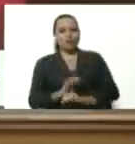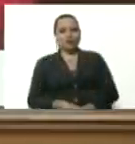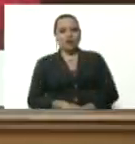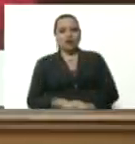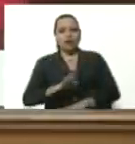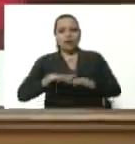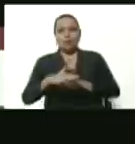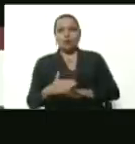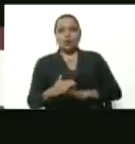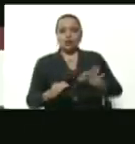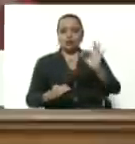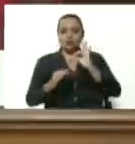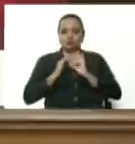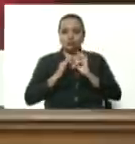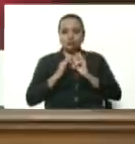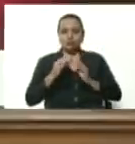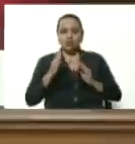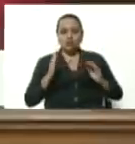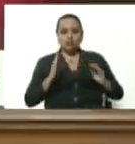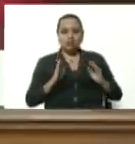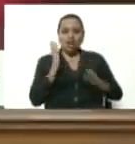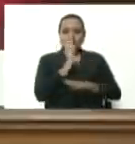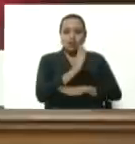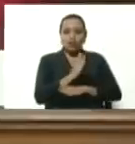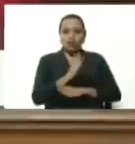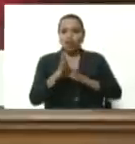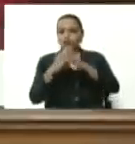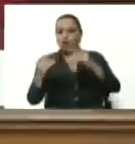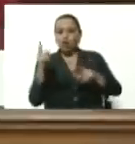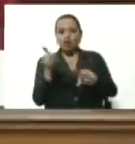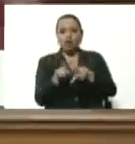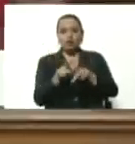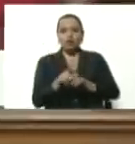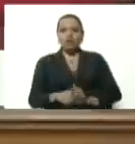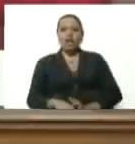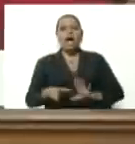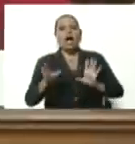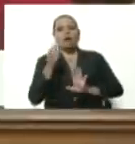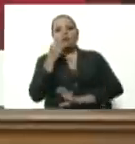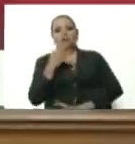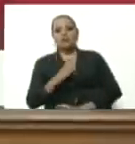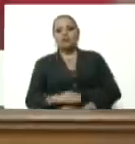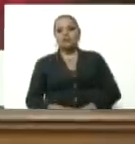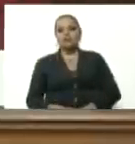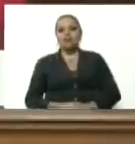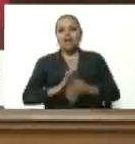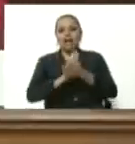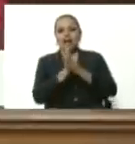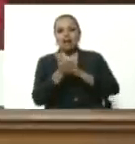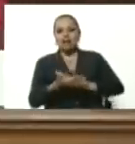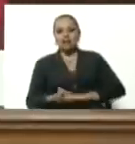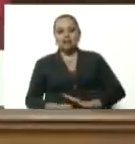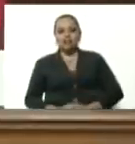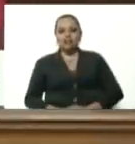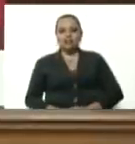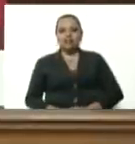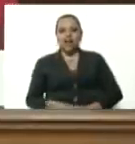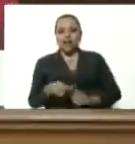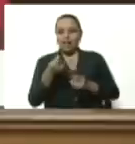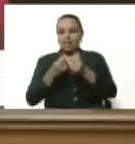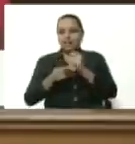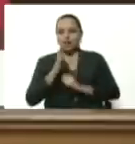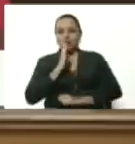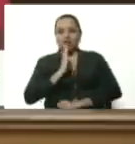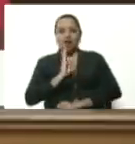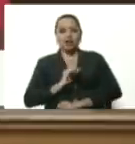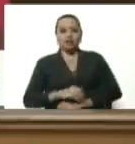con uno se mete con todos. Epa, y lo bueno de eso es que le cancelaron las cuentas a Gladys